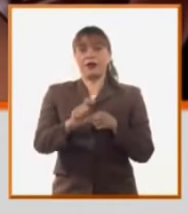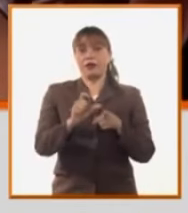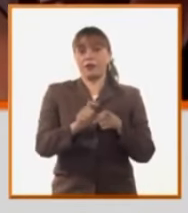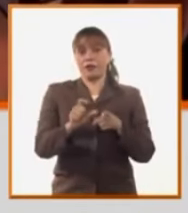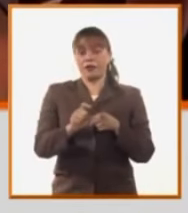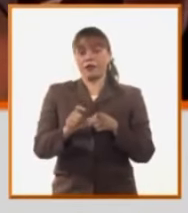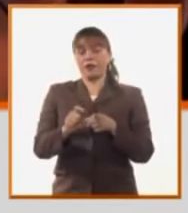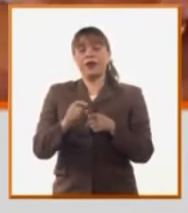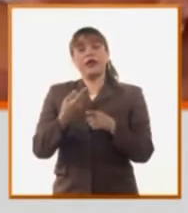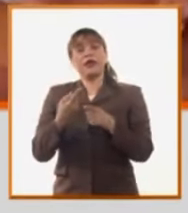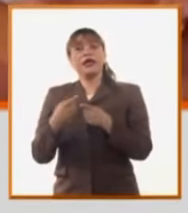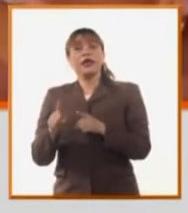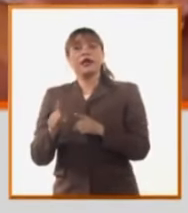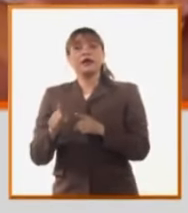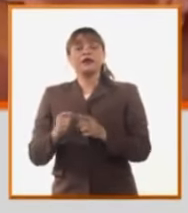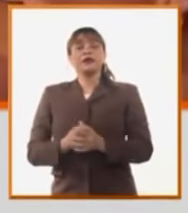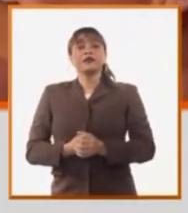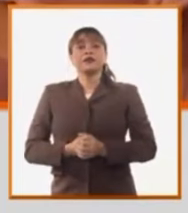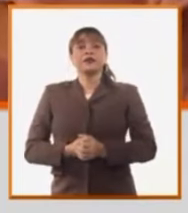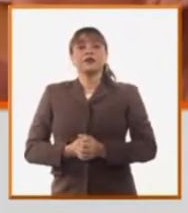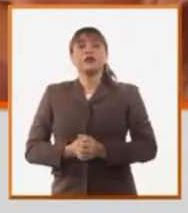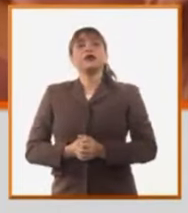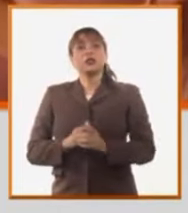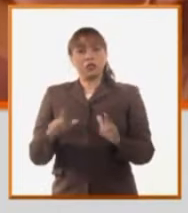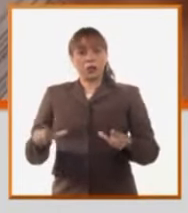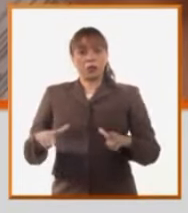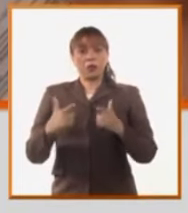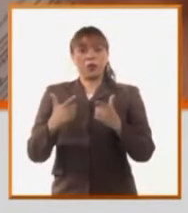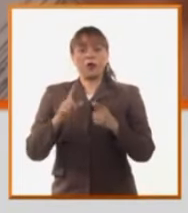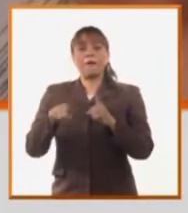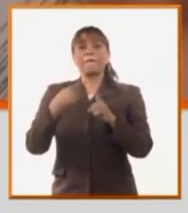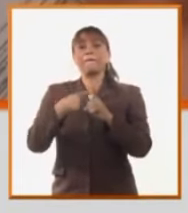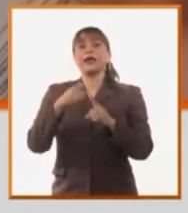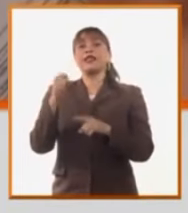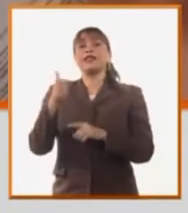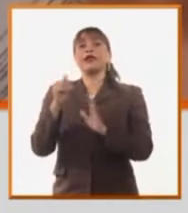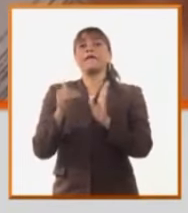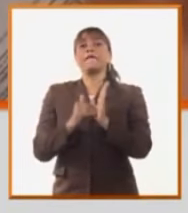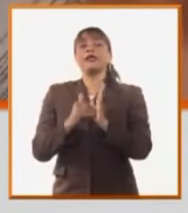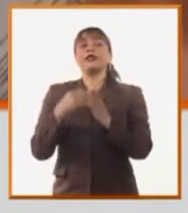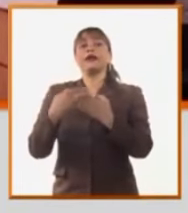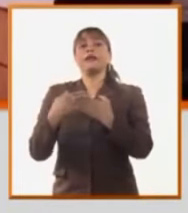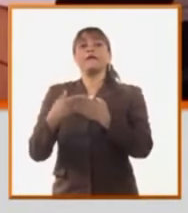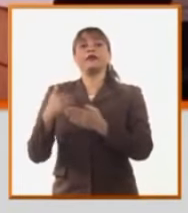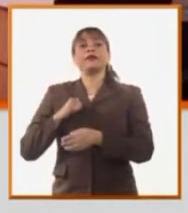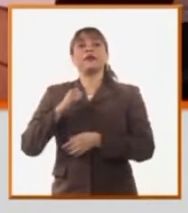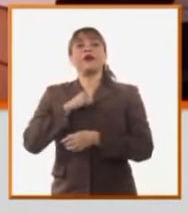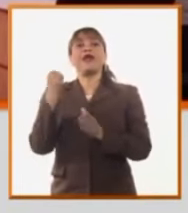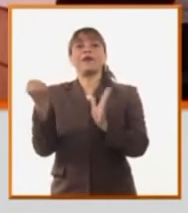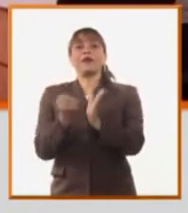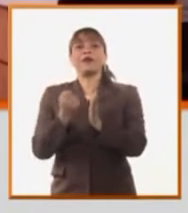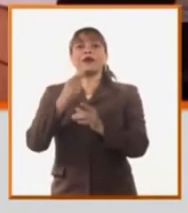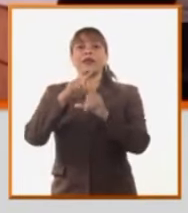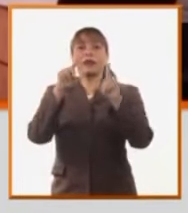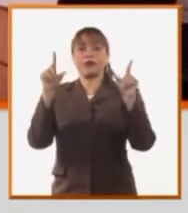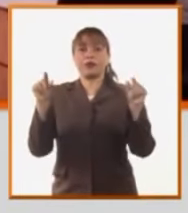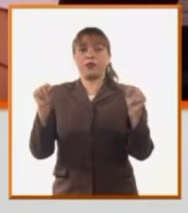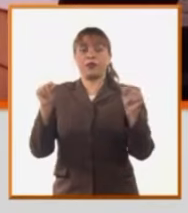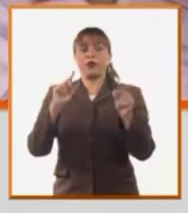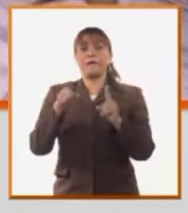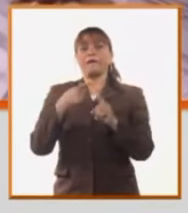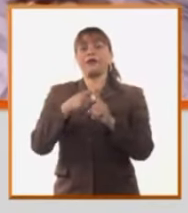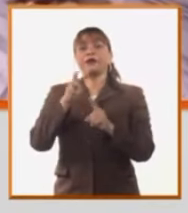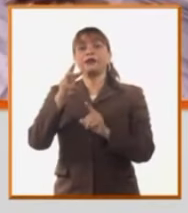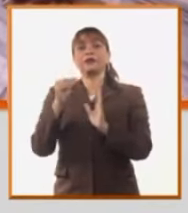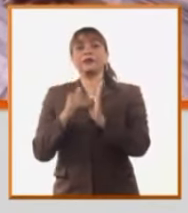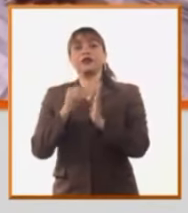agropecuarias y y esto se cumplió estamos hablando de más de 10,000 mipymes aprobadas en el país más de 8300 que ya tienen su